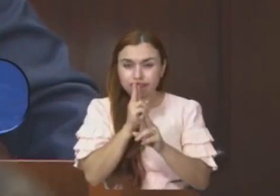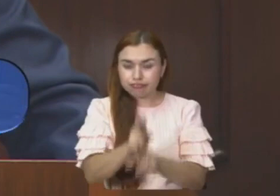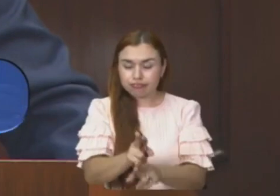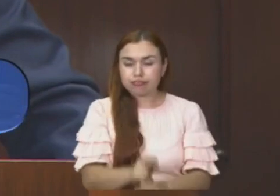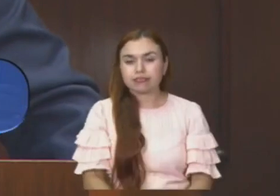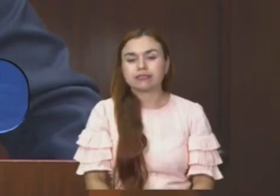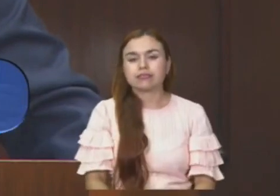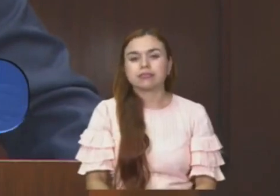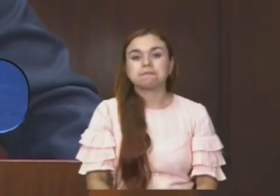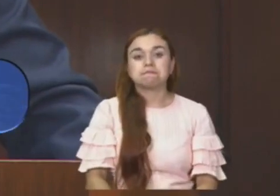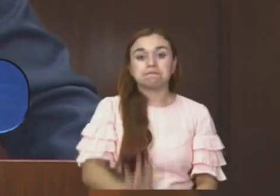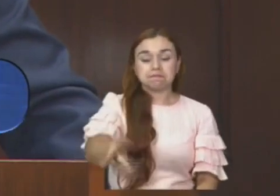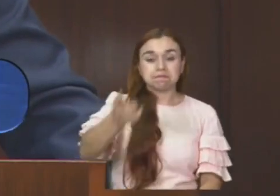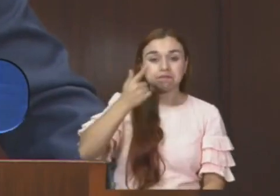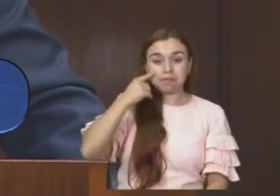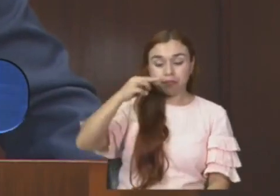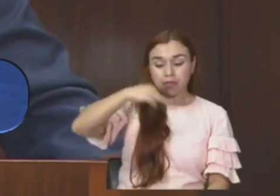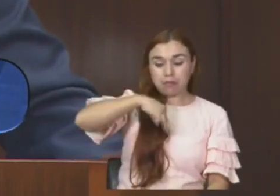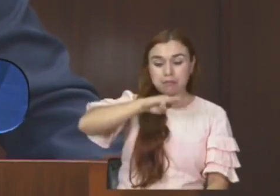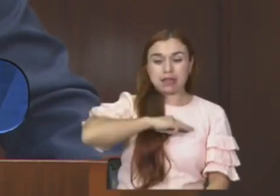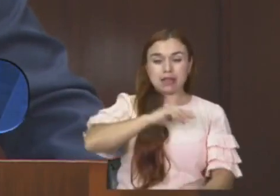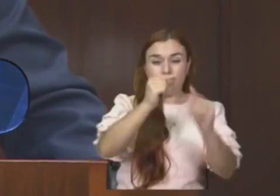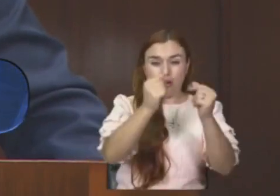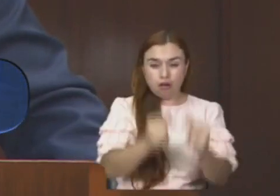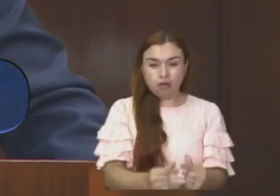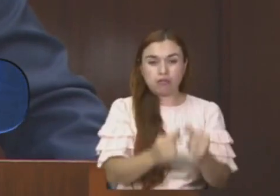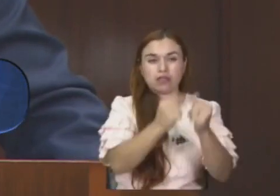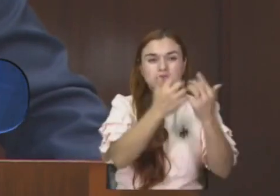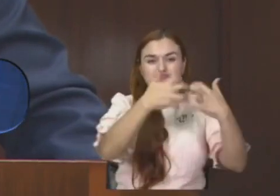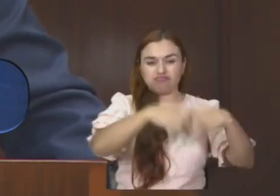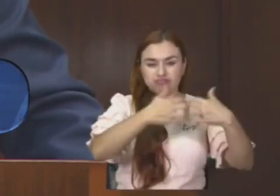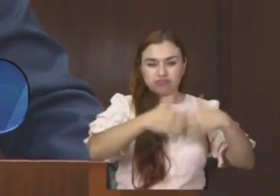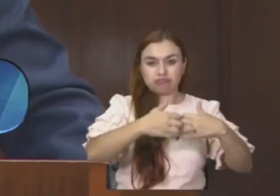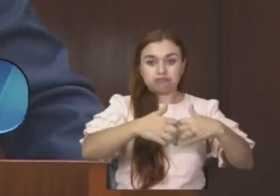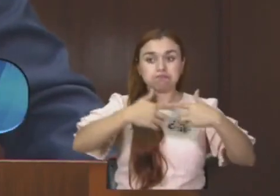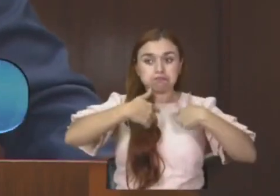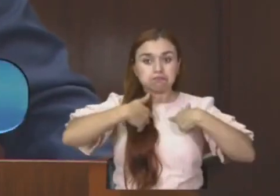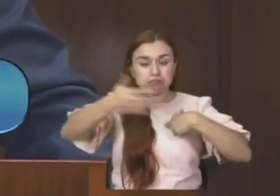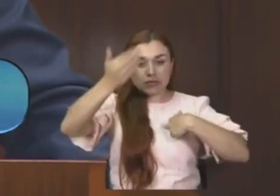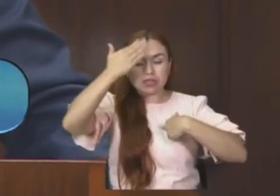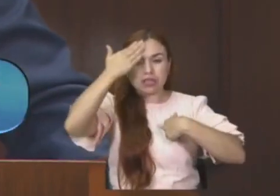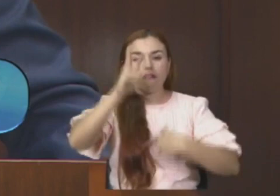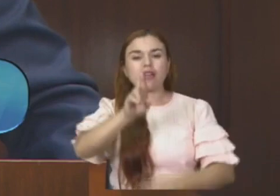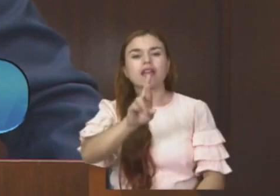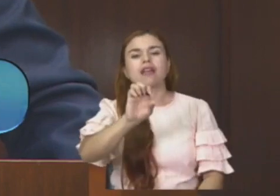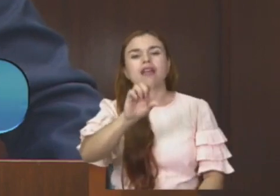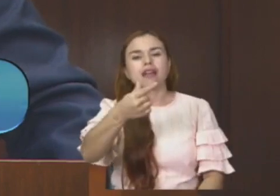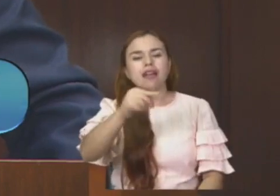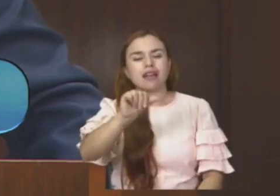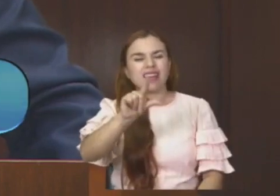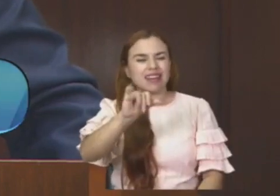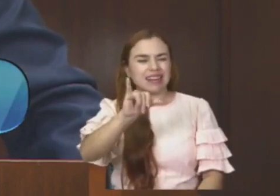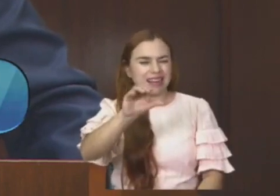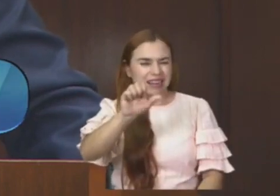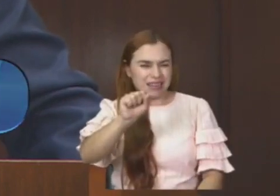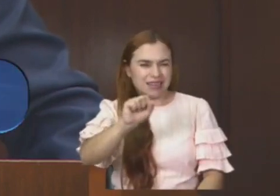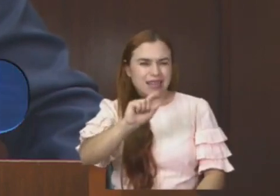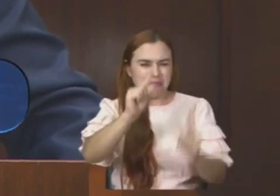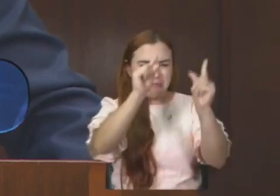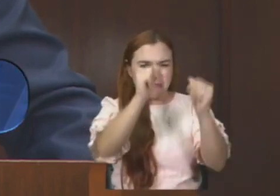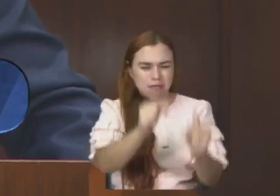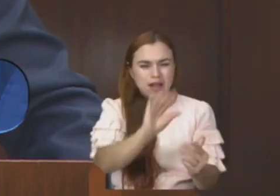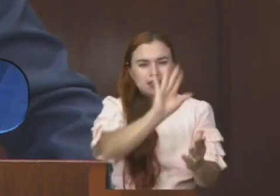regalías, el resto de la información en relación a impuestos y tributos es de manera confidencial